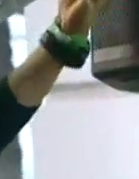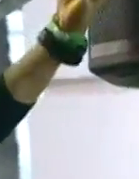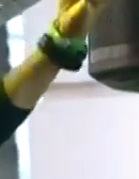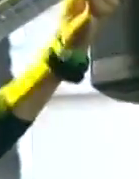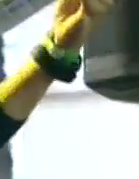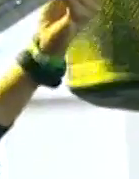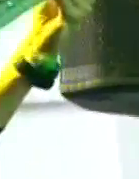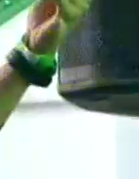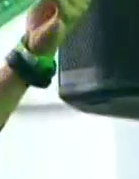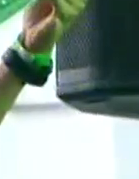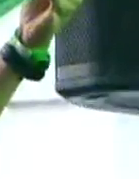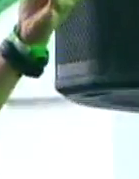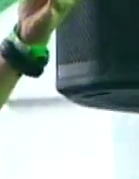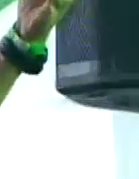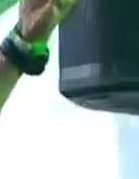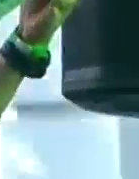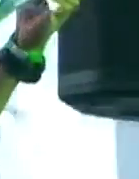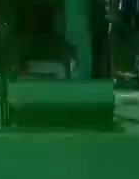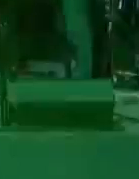marcha.